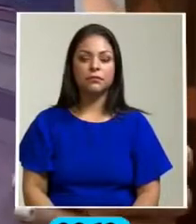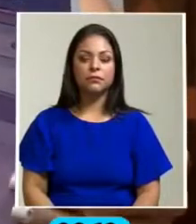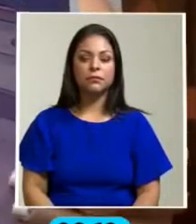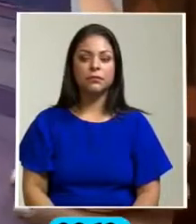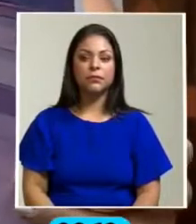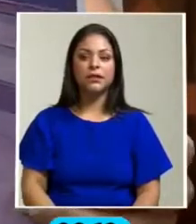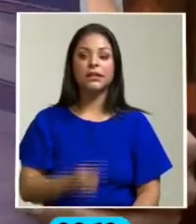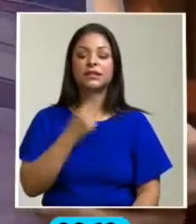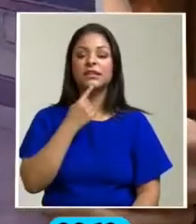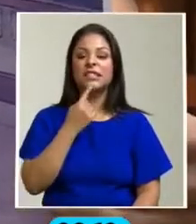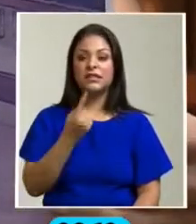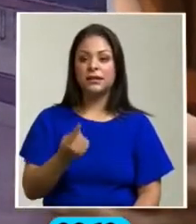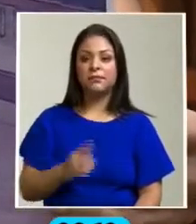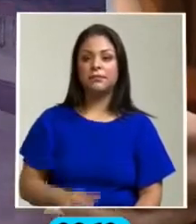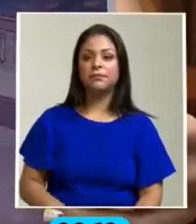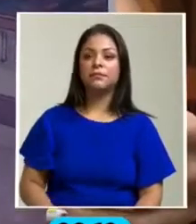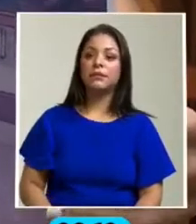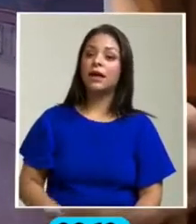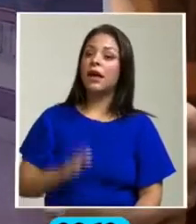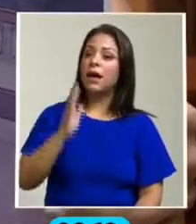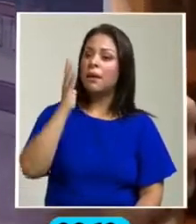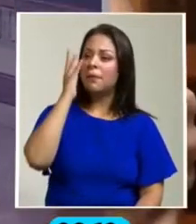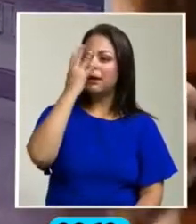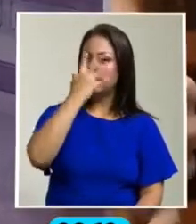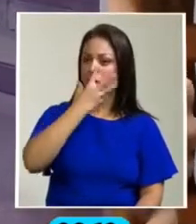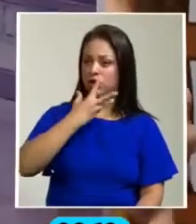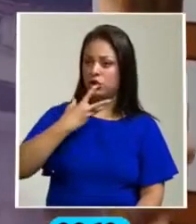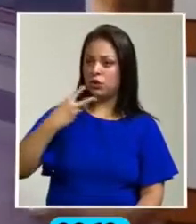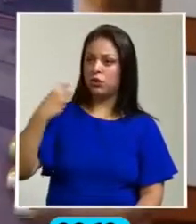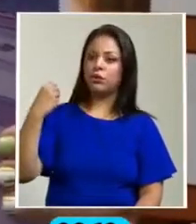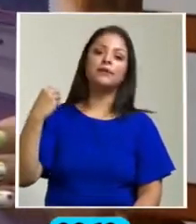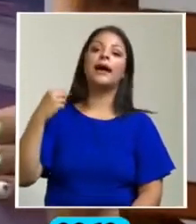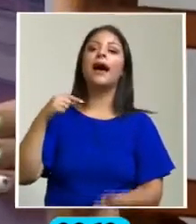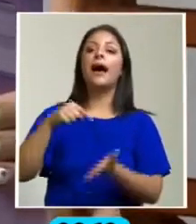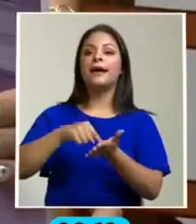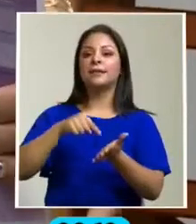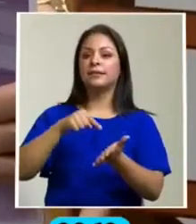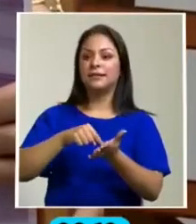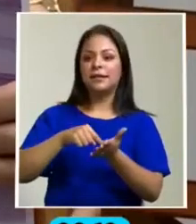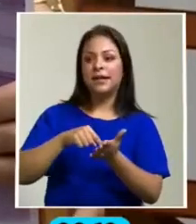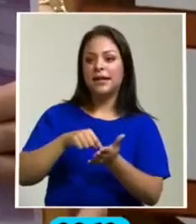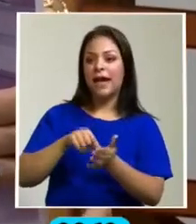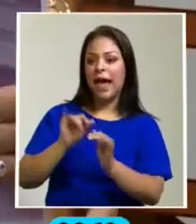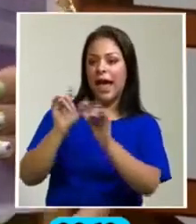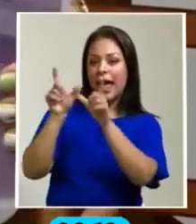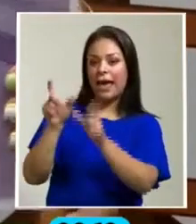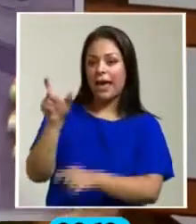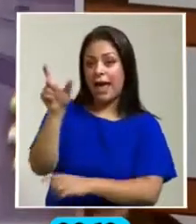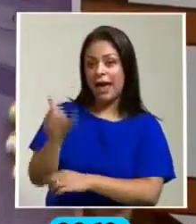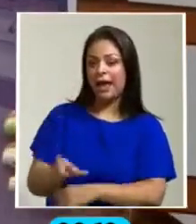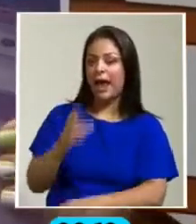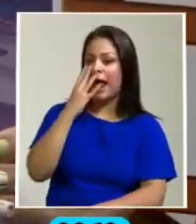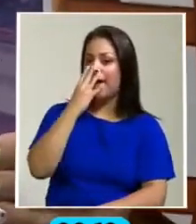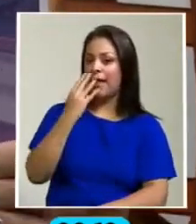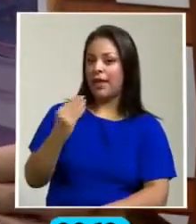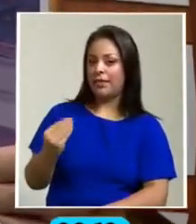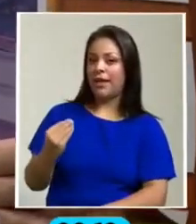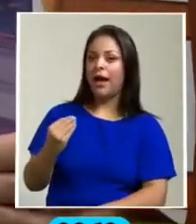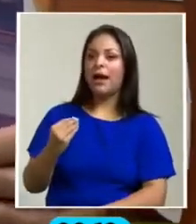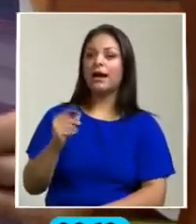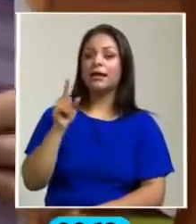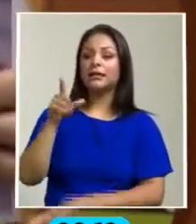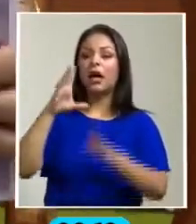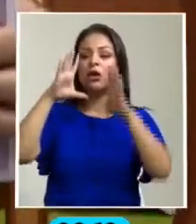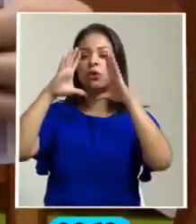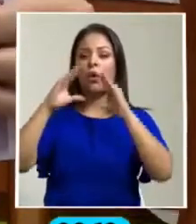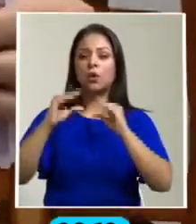Preciosa, así se veía la Danta aquella noche en su primer desfile